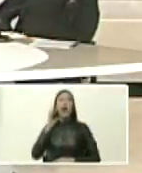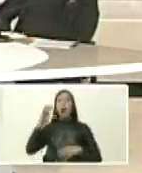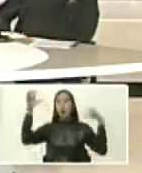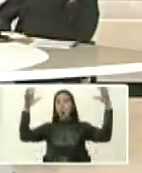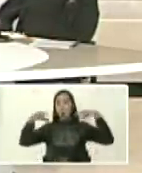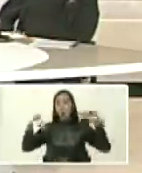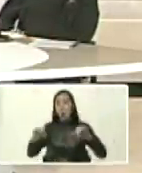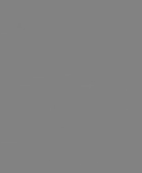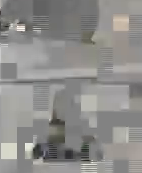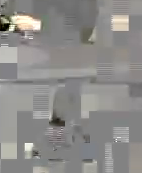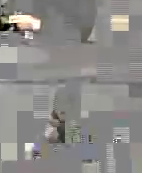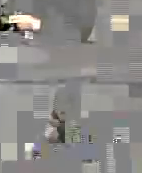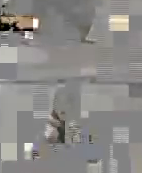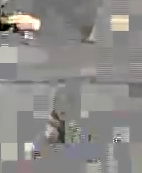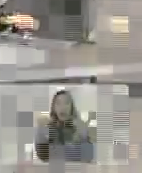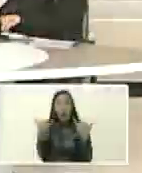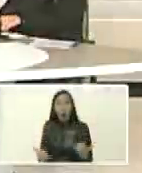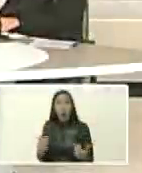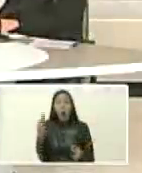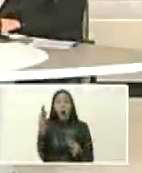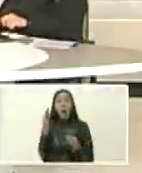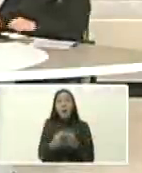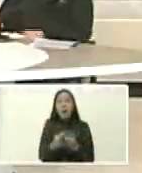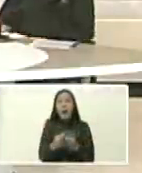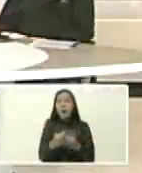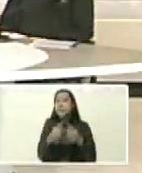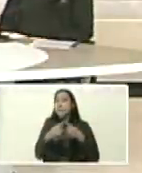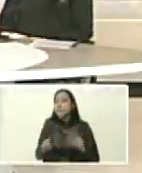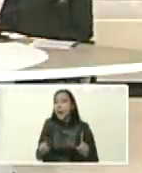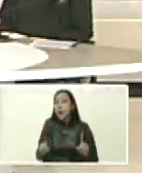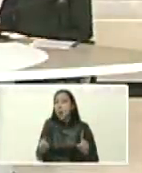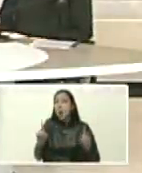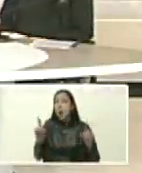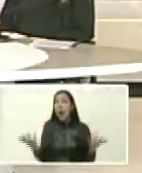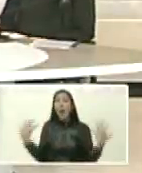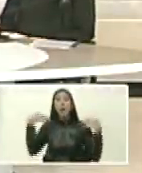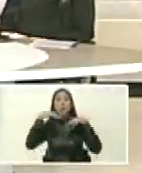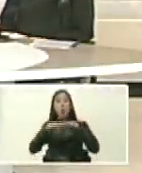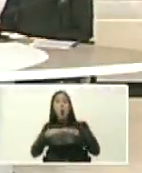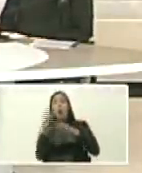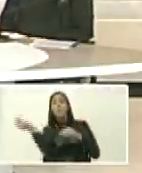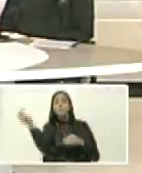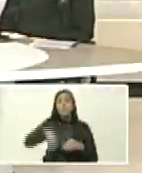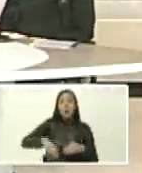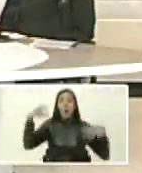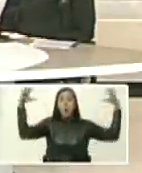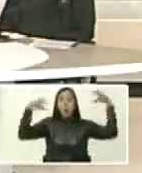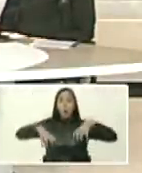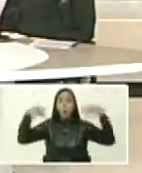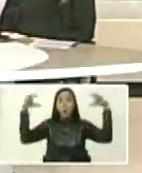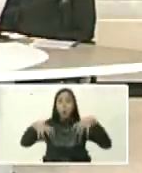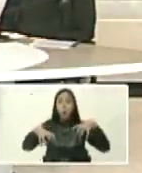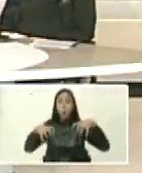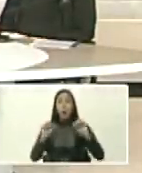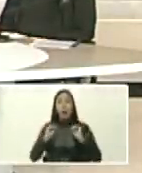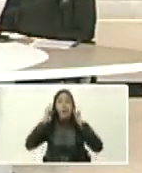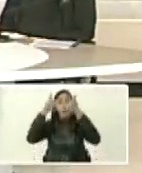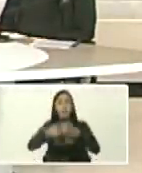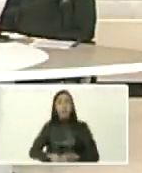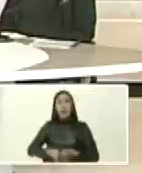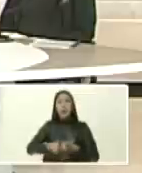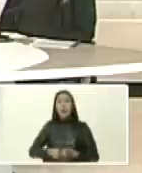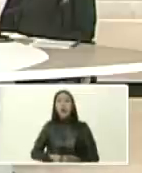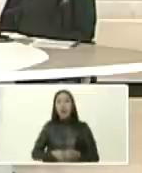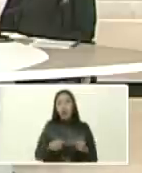tenía que terminar en septiembre, no, se va a empatar el ciclo de lluvia esta con el ciclo de lluvia de arranque del año